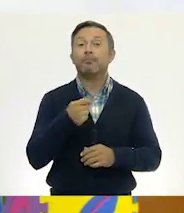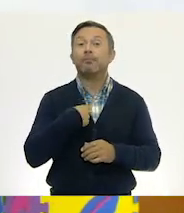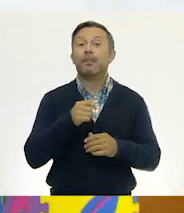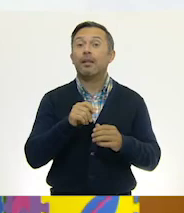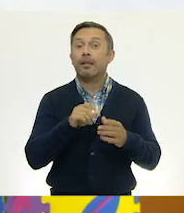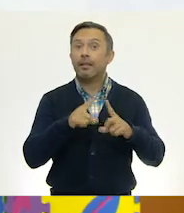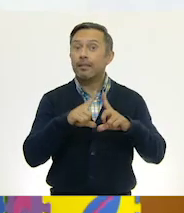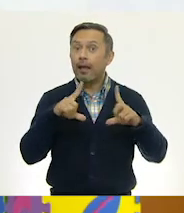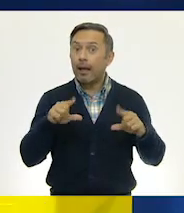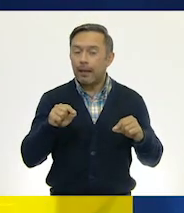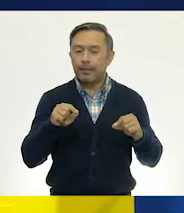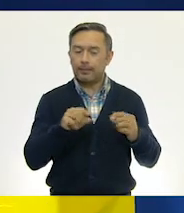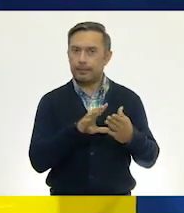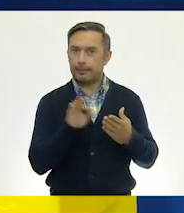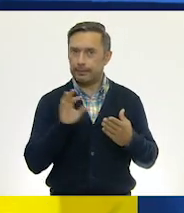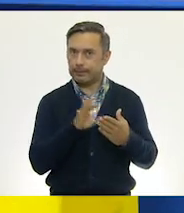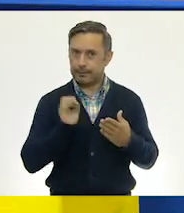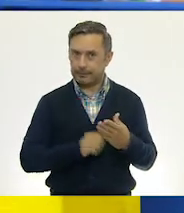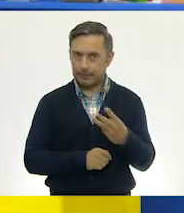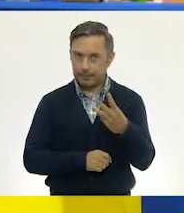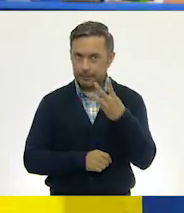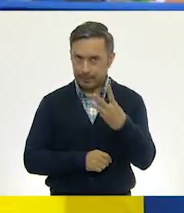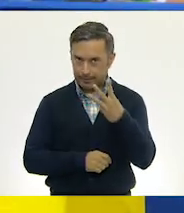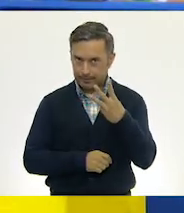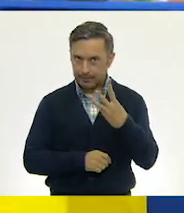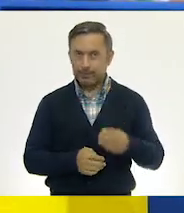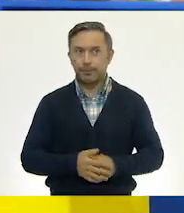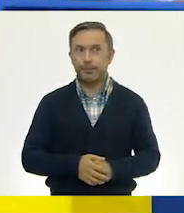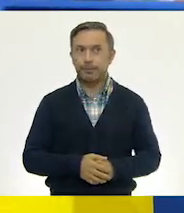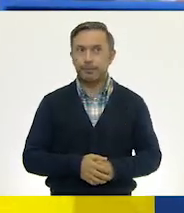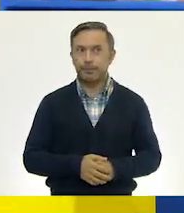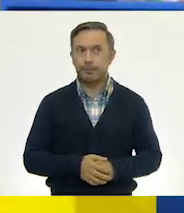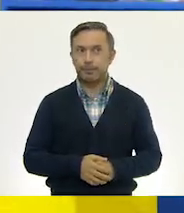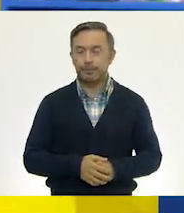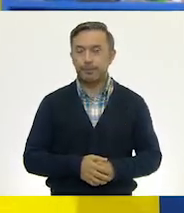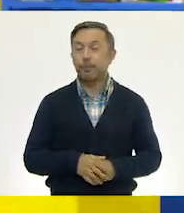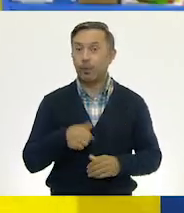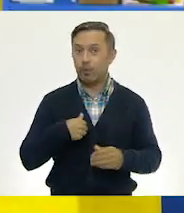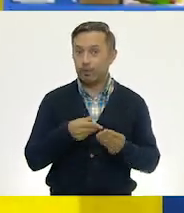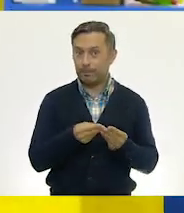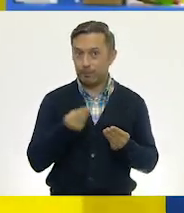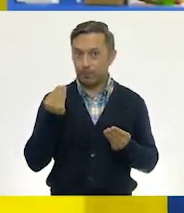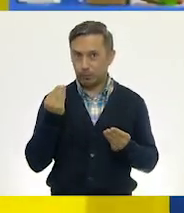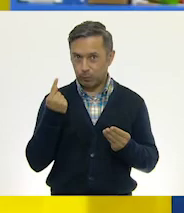tres tarjetas, ¿de acuerdo? Vamos aquí a sacar tres tarjetas. Ya. Voy a tomar una,